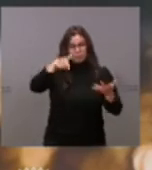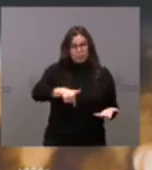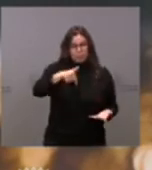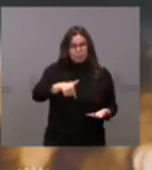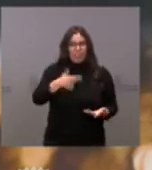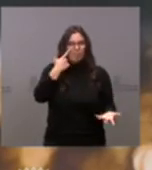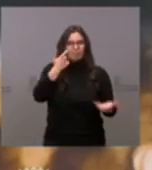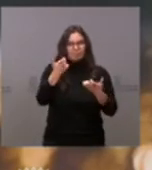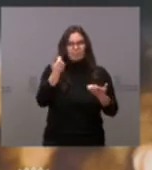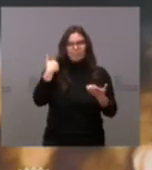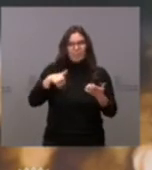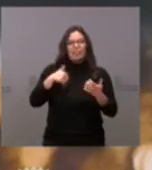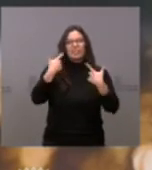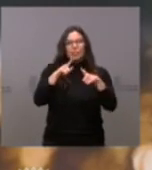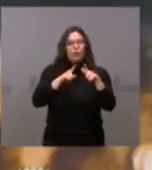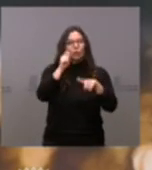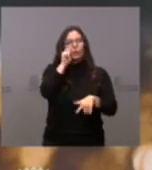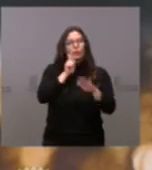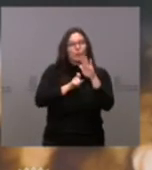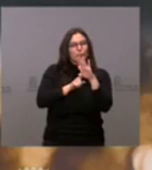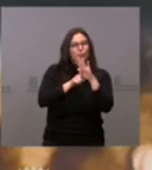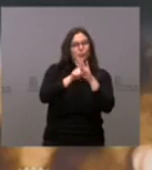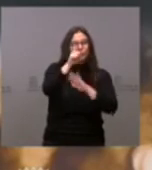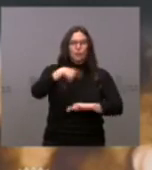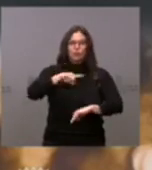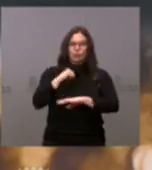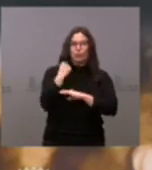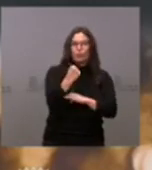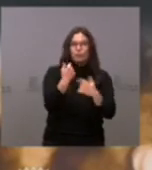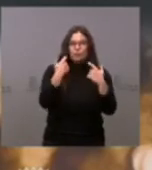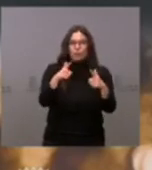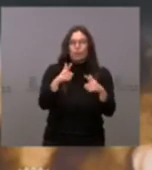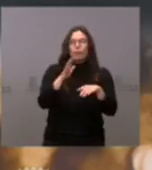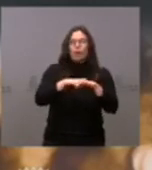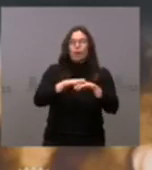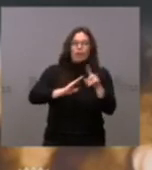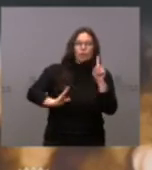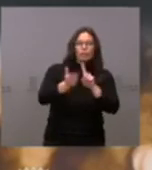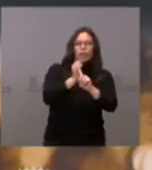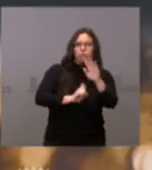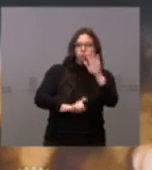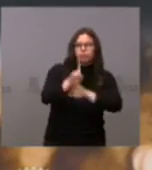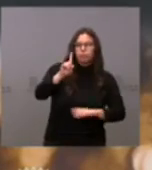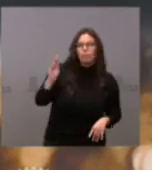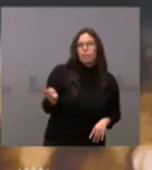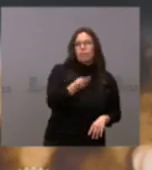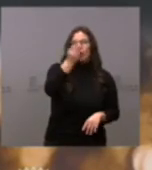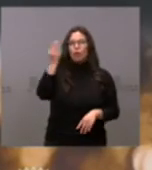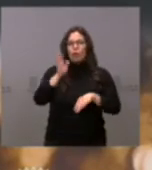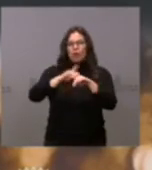plena remontada estamos al lado del sector para alcanzar esa recuperación a lo largo del año